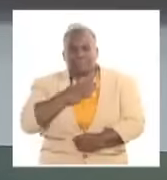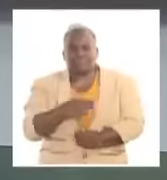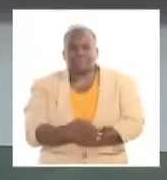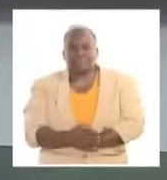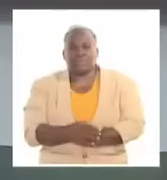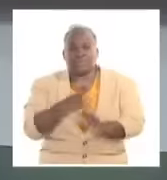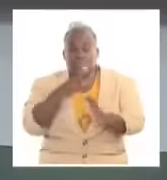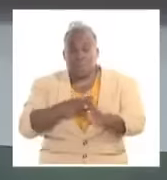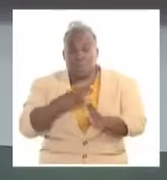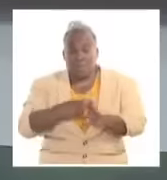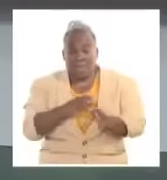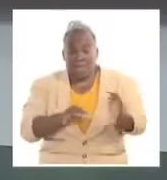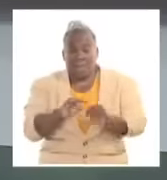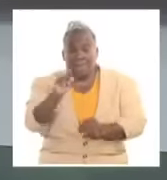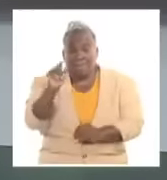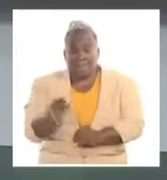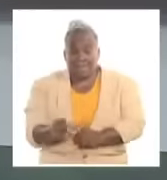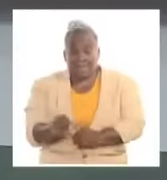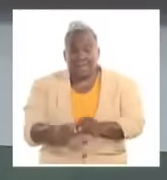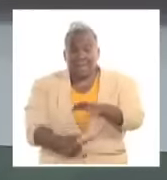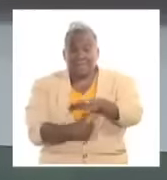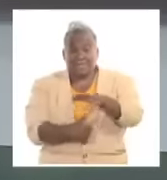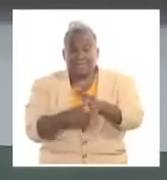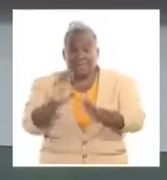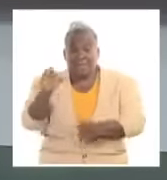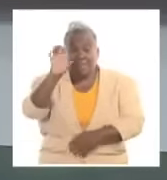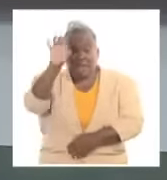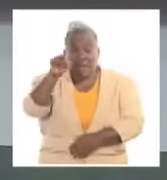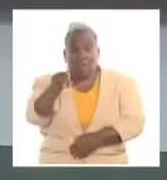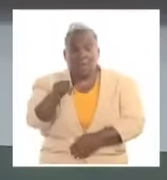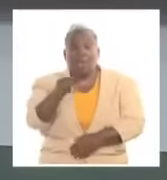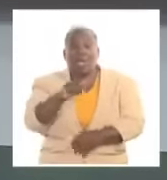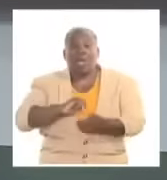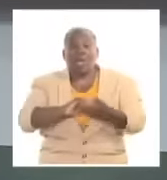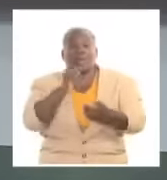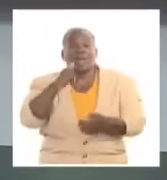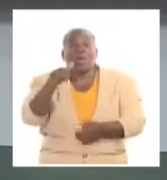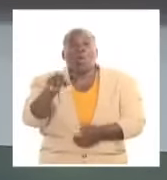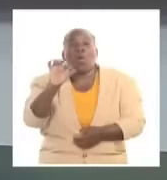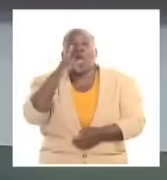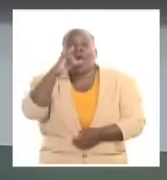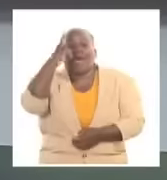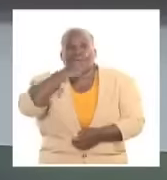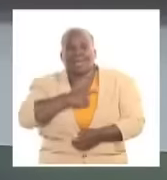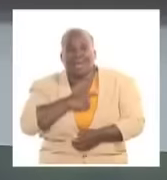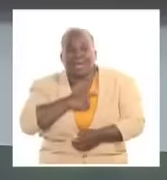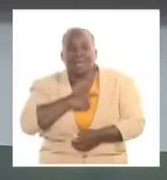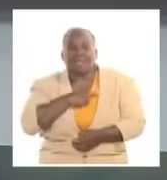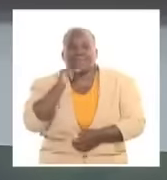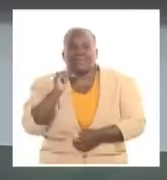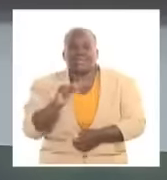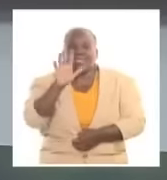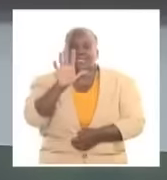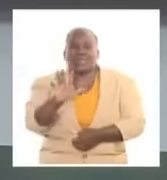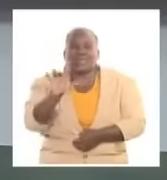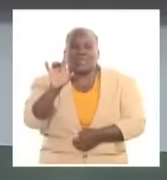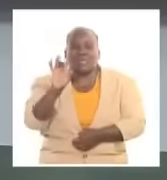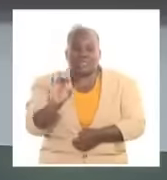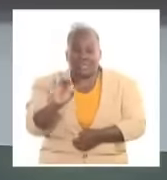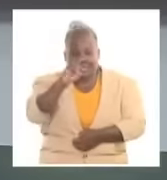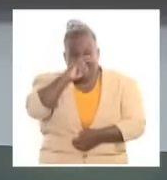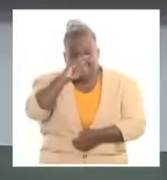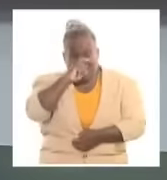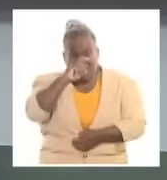Nombrar como ministra presidente del Banco Central de Cuba a la compañera Juana Lilia Delgado Portal, de 57 años de